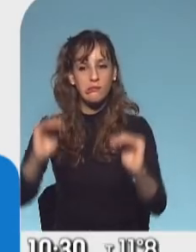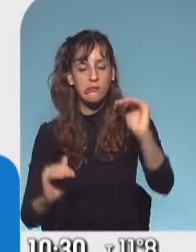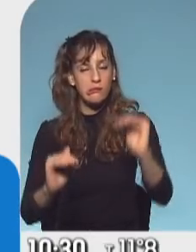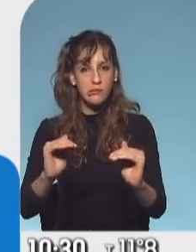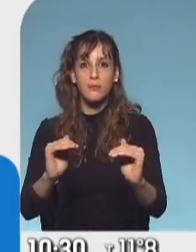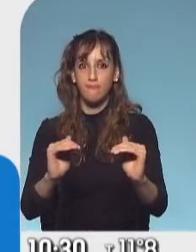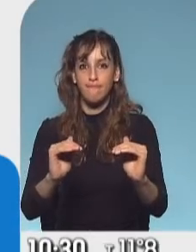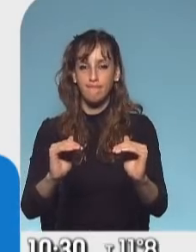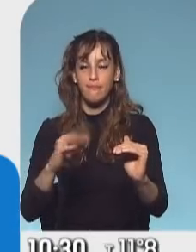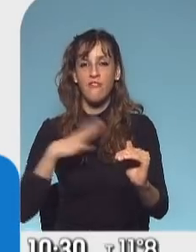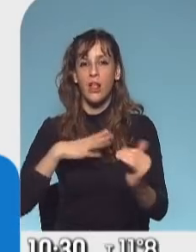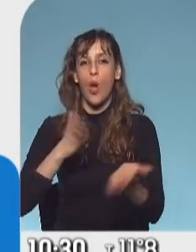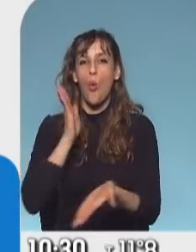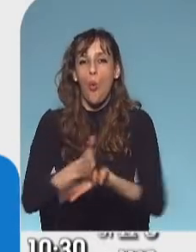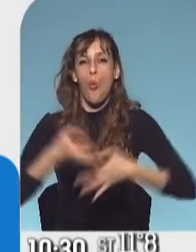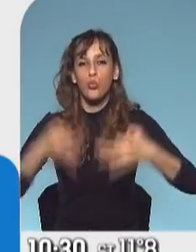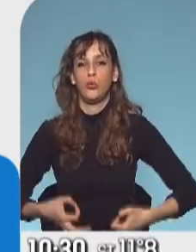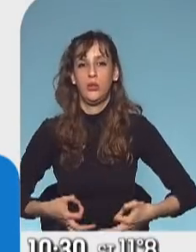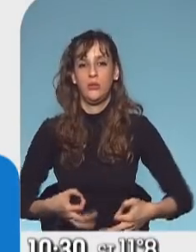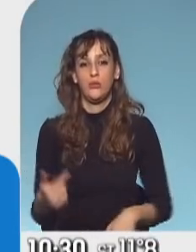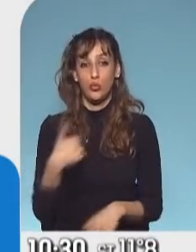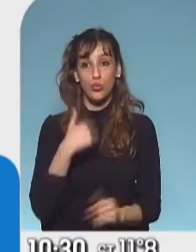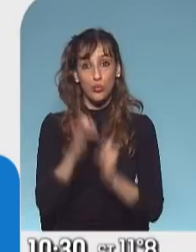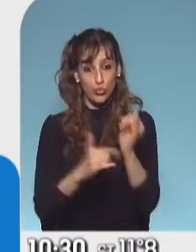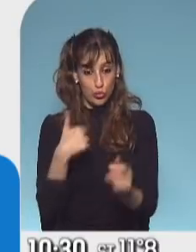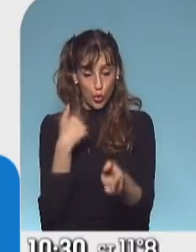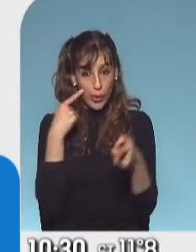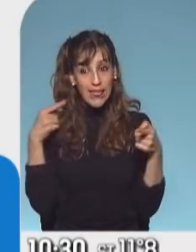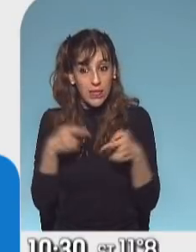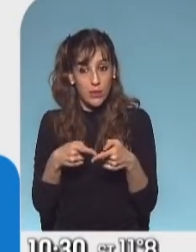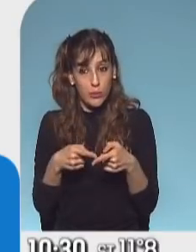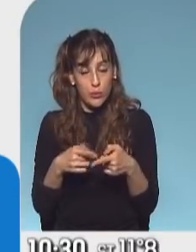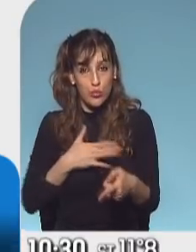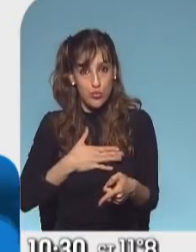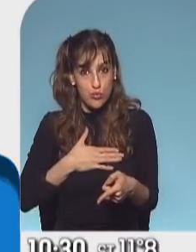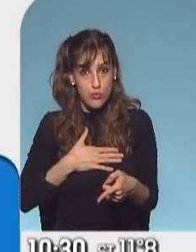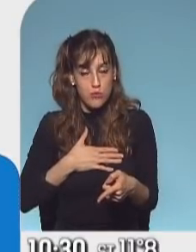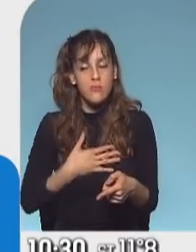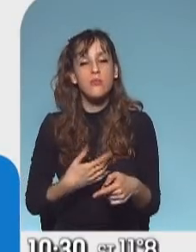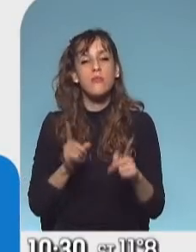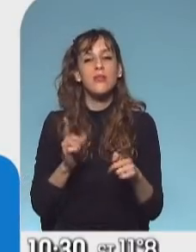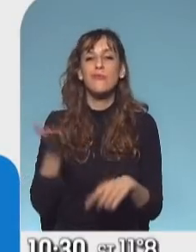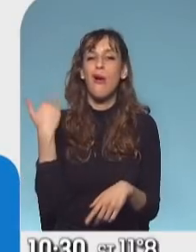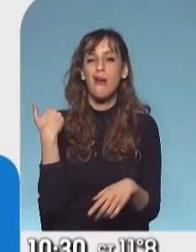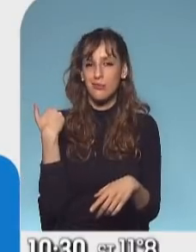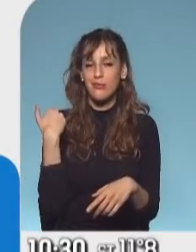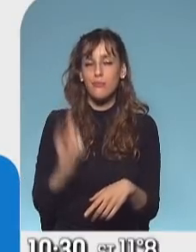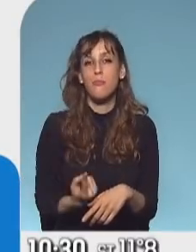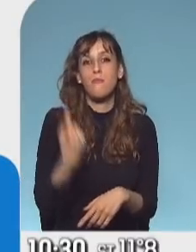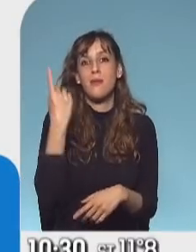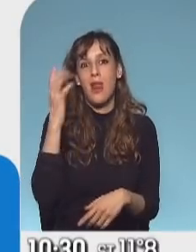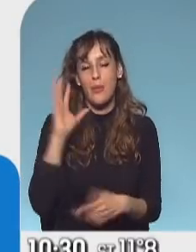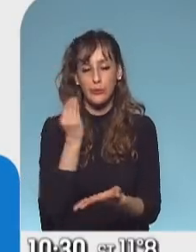cuento una anécdota que tengo como presidente, que es el día que hablamos por primera vez de